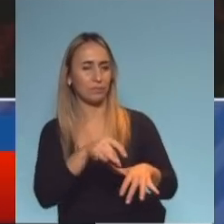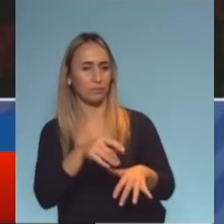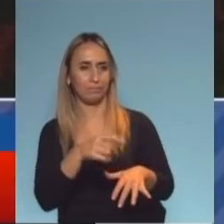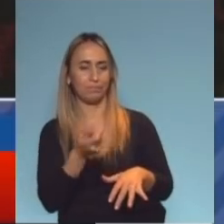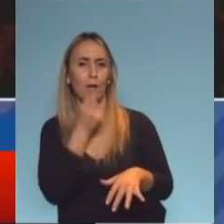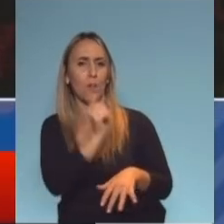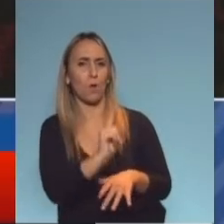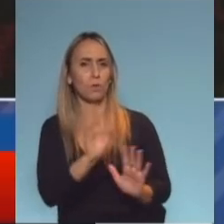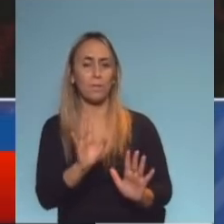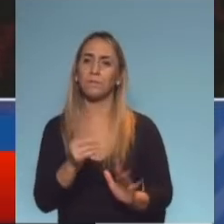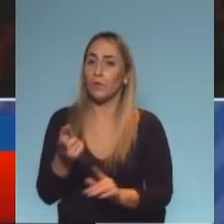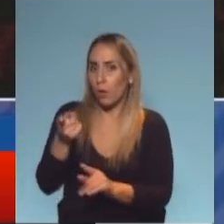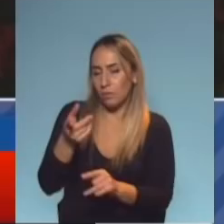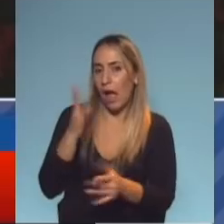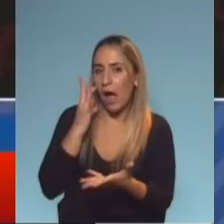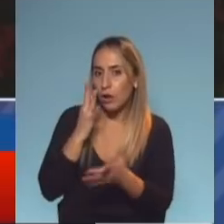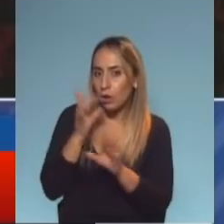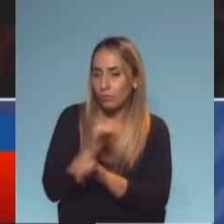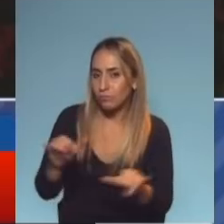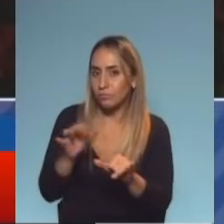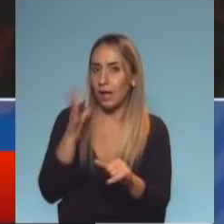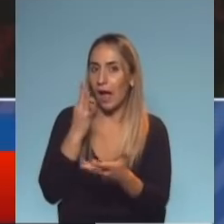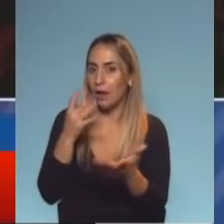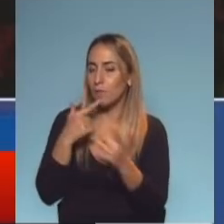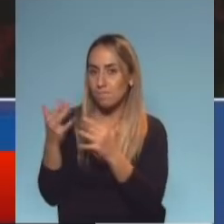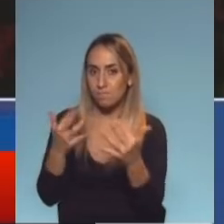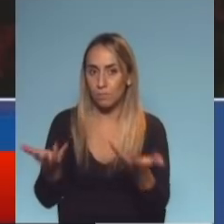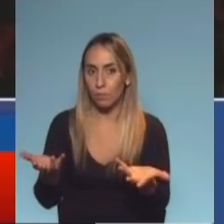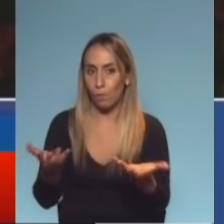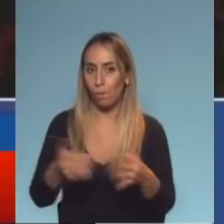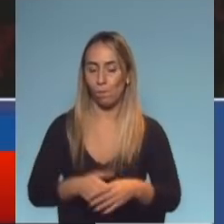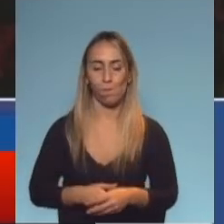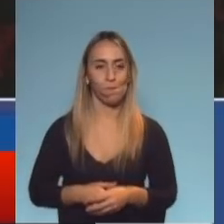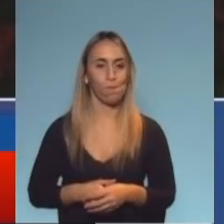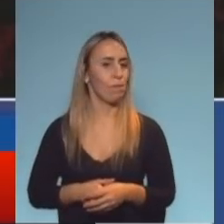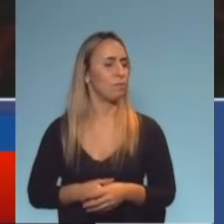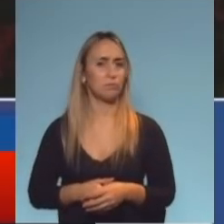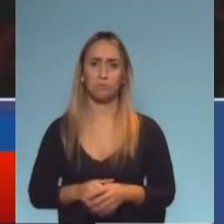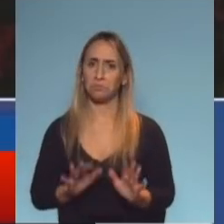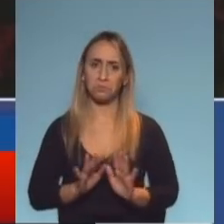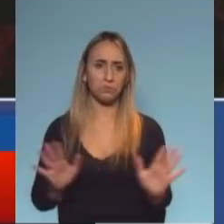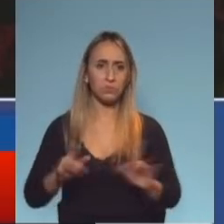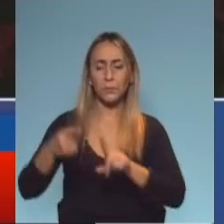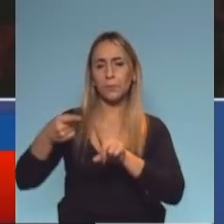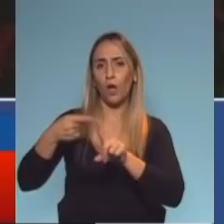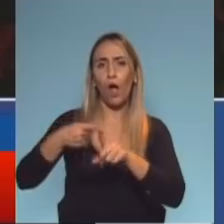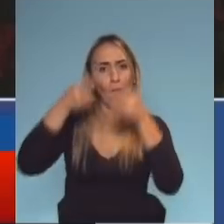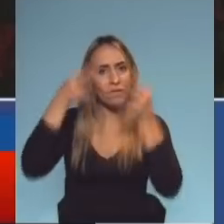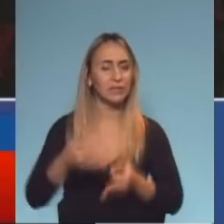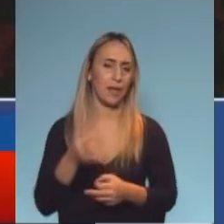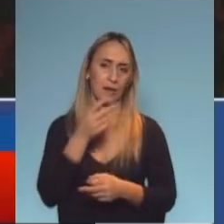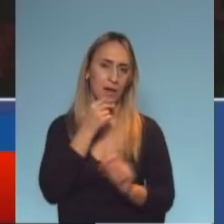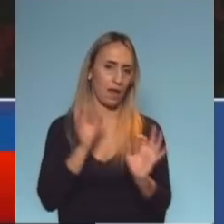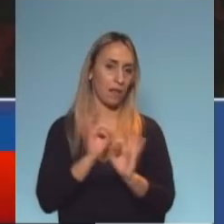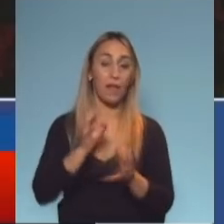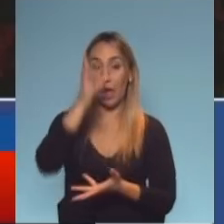con el canciller o con algún responsable de la Cancillería. No hubo ningún contacto oficial entre